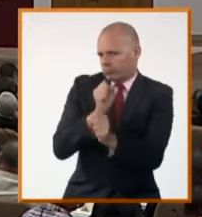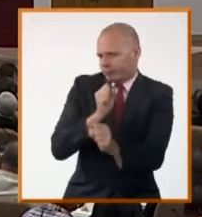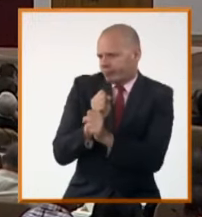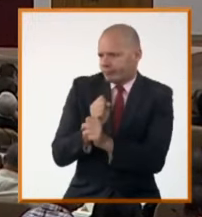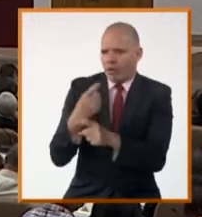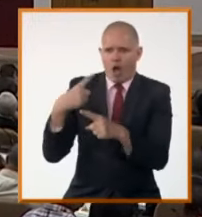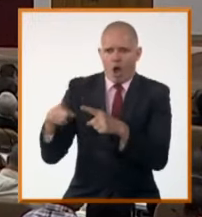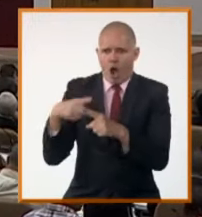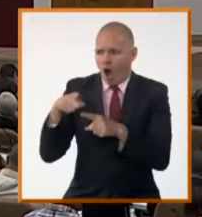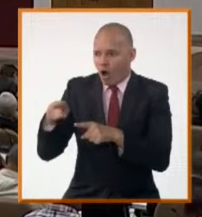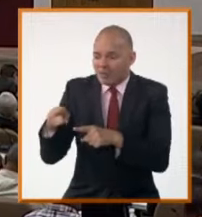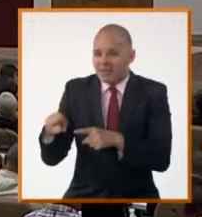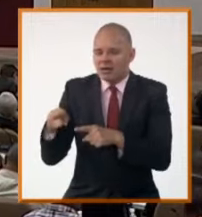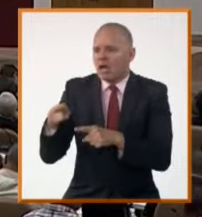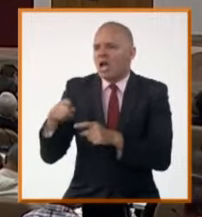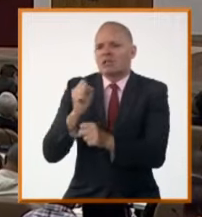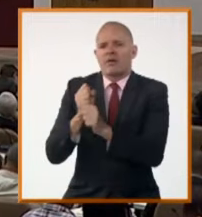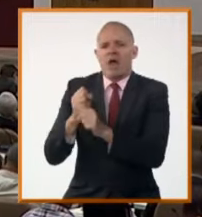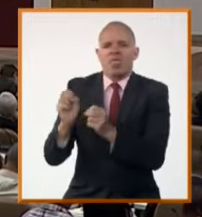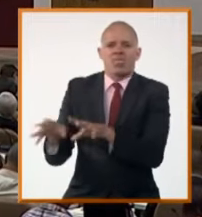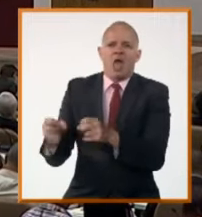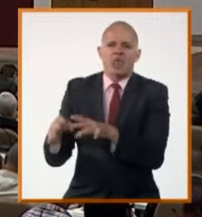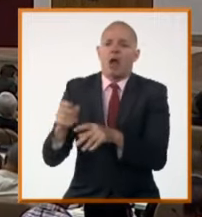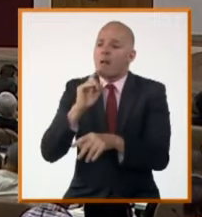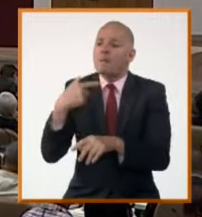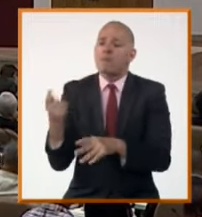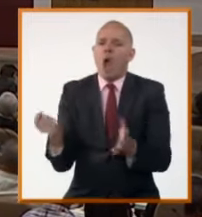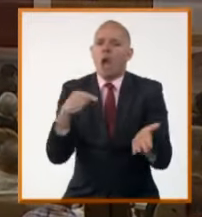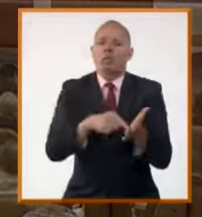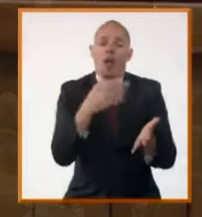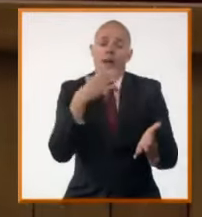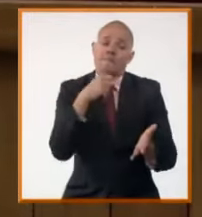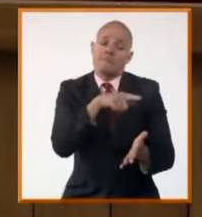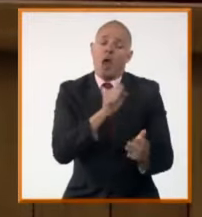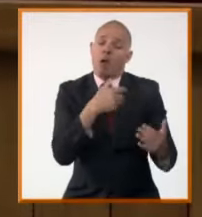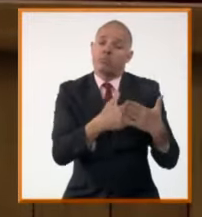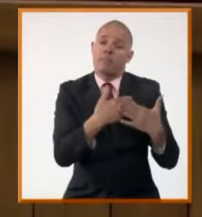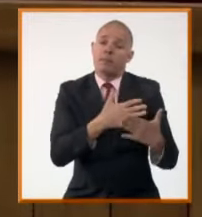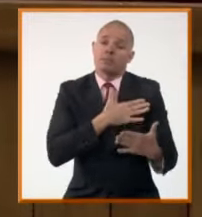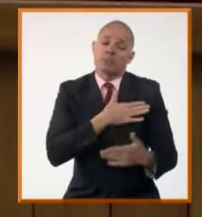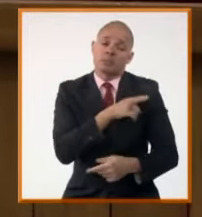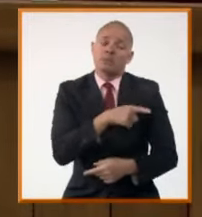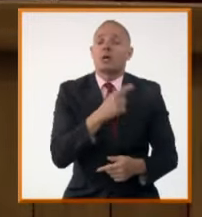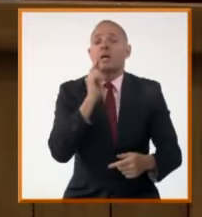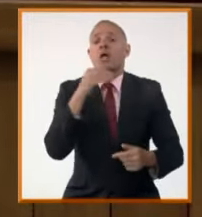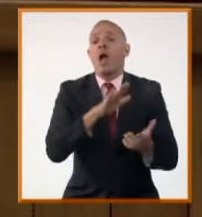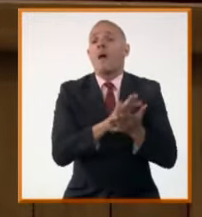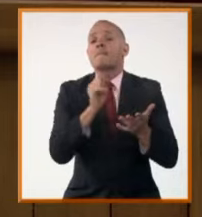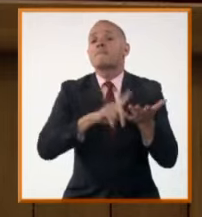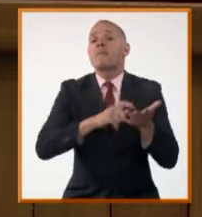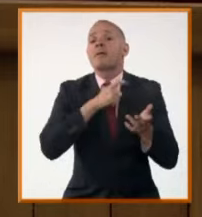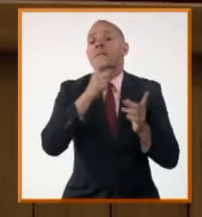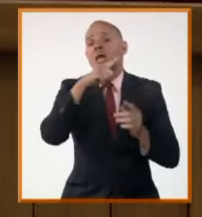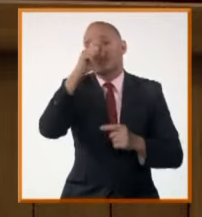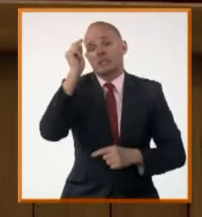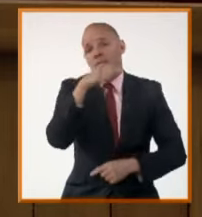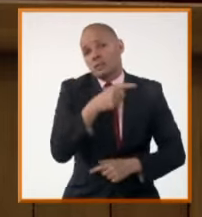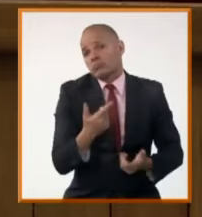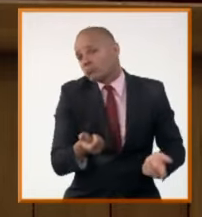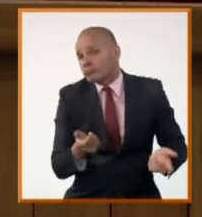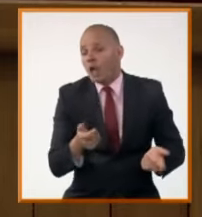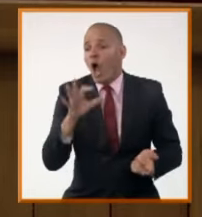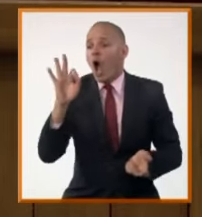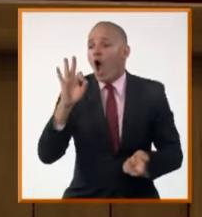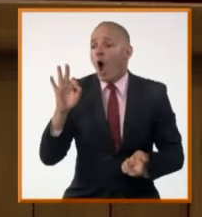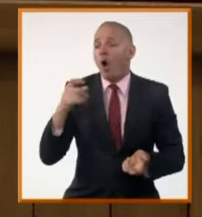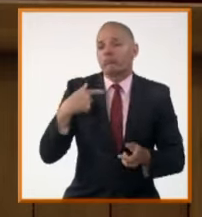mayores salarios, y también una parte importante en la búsqueda de proyectos de vida fuera del territorio